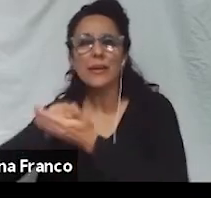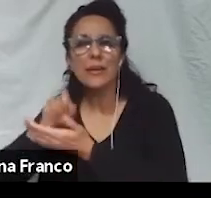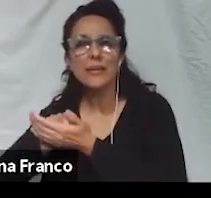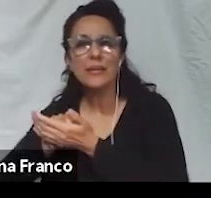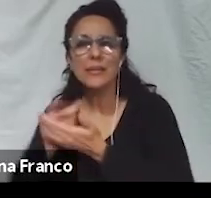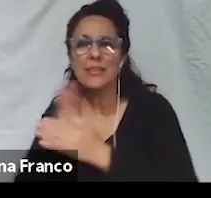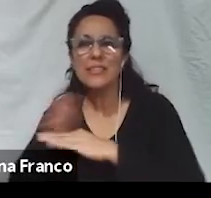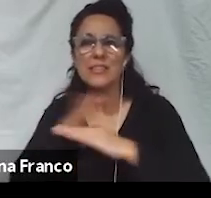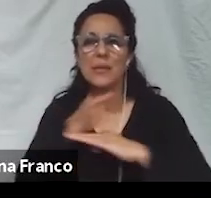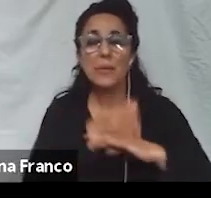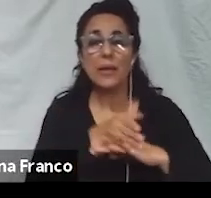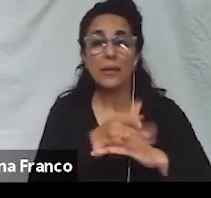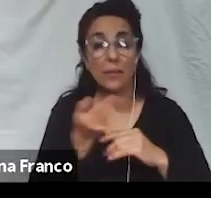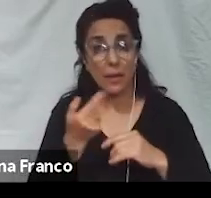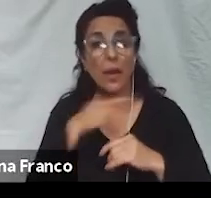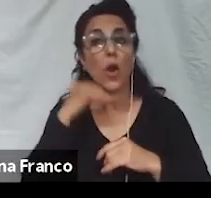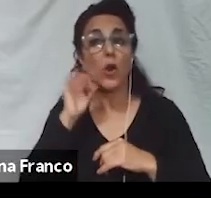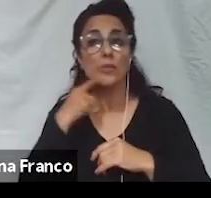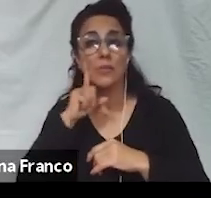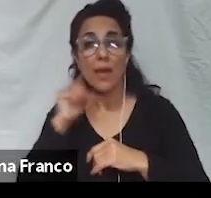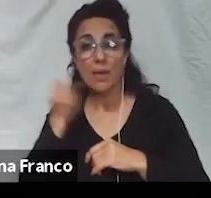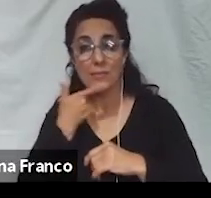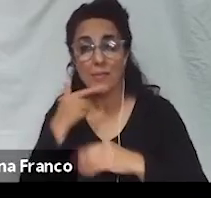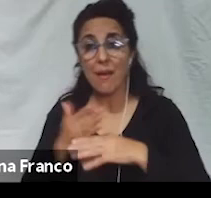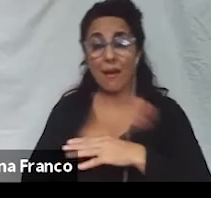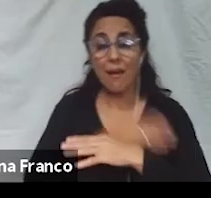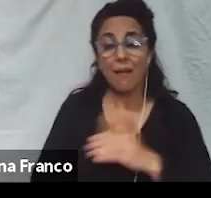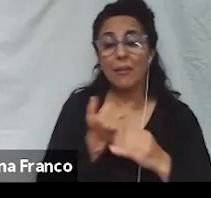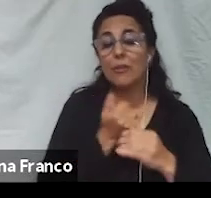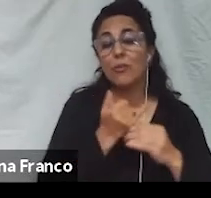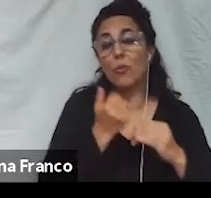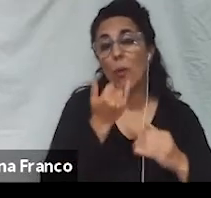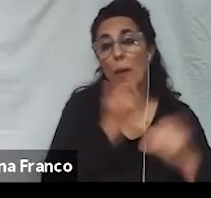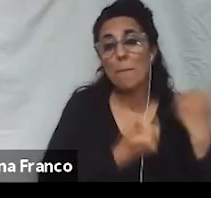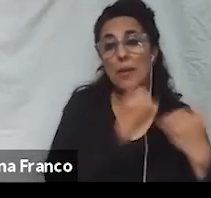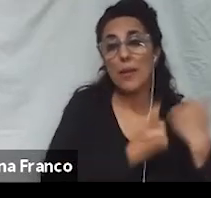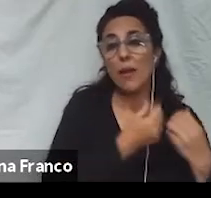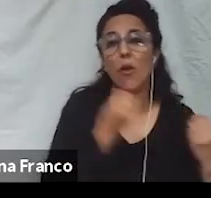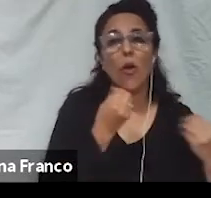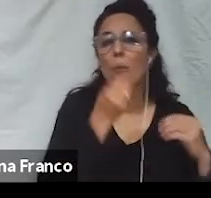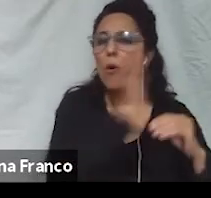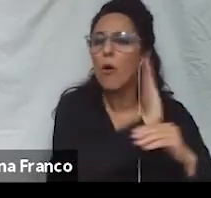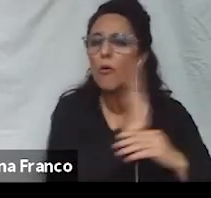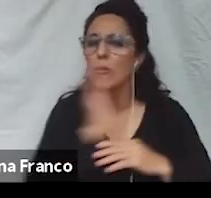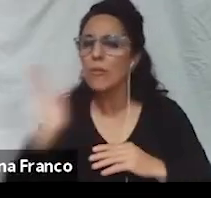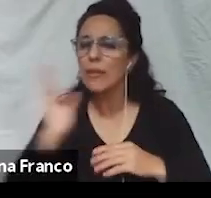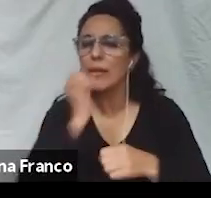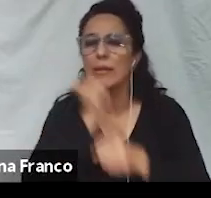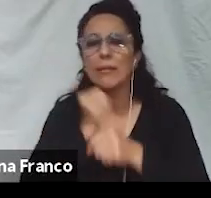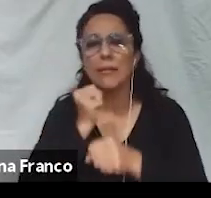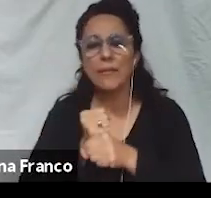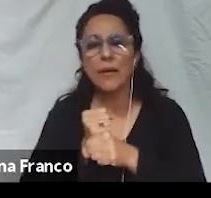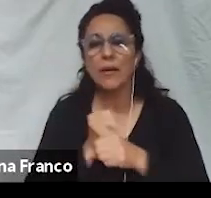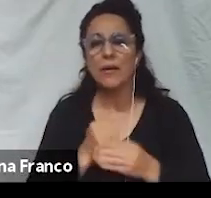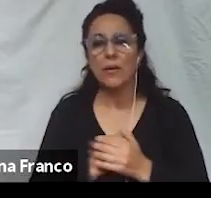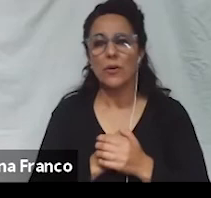cómo hacer el testing, cómo hacer, digamos, a partir de esta metodología, cómo ordenar nuestro trabajo.